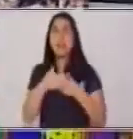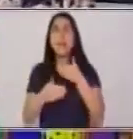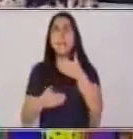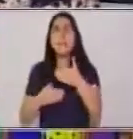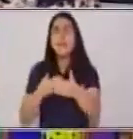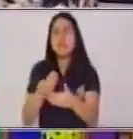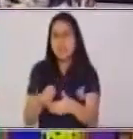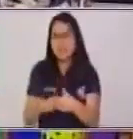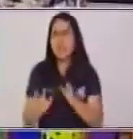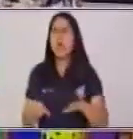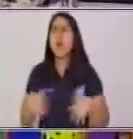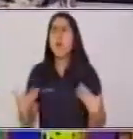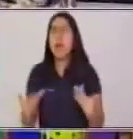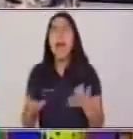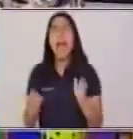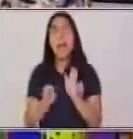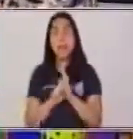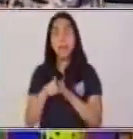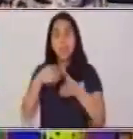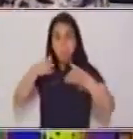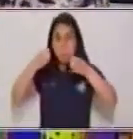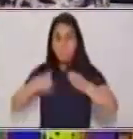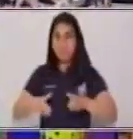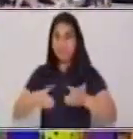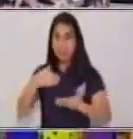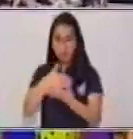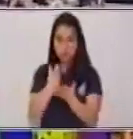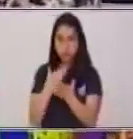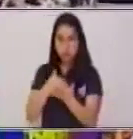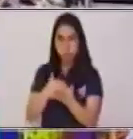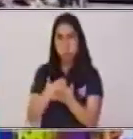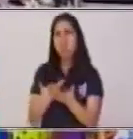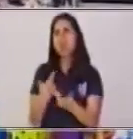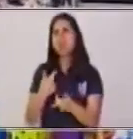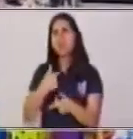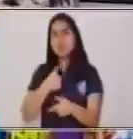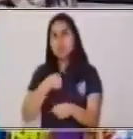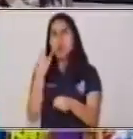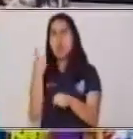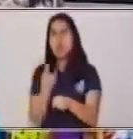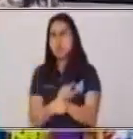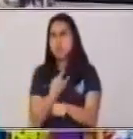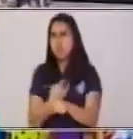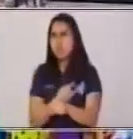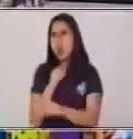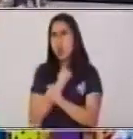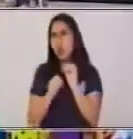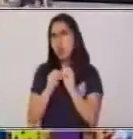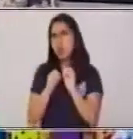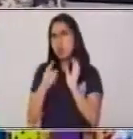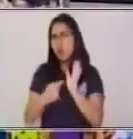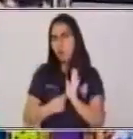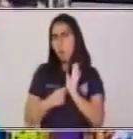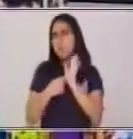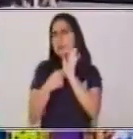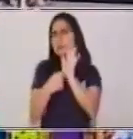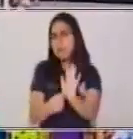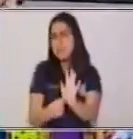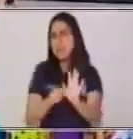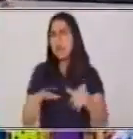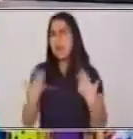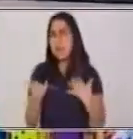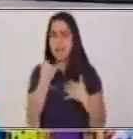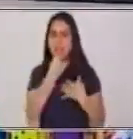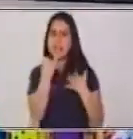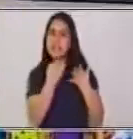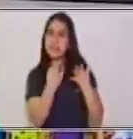Cuando nosotros hacemos un pastel, nos dan los ingredientes y luego nos dicen una secuencia que nosotros debemos seguir. Por